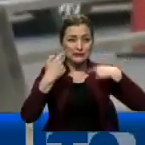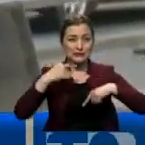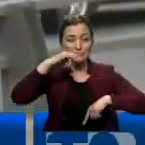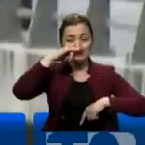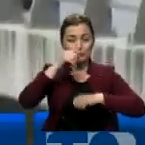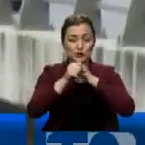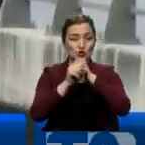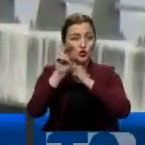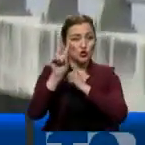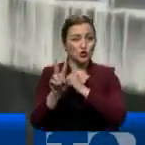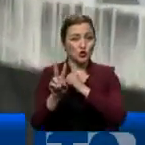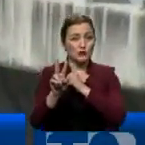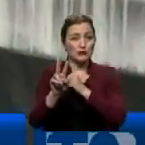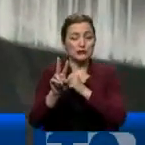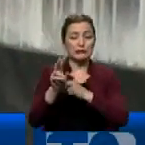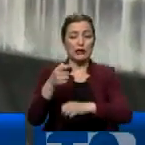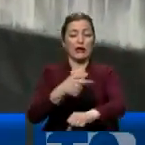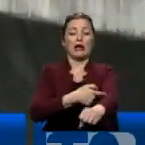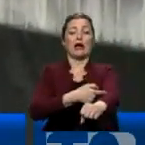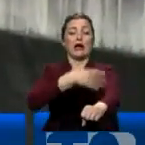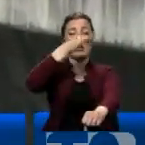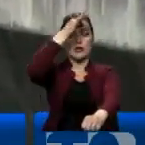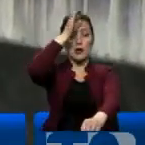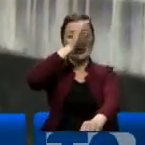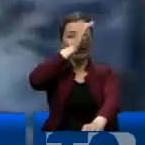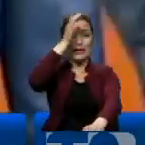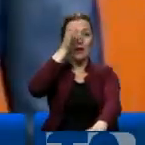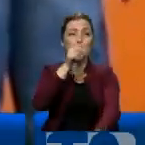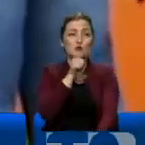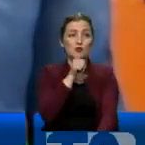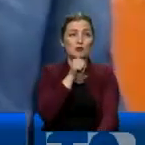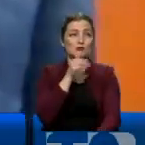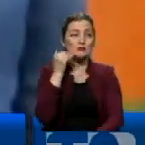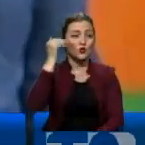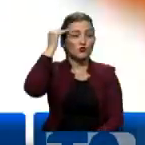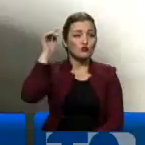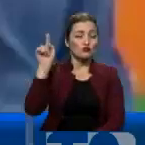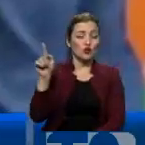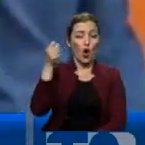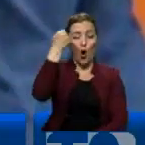2 años aún se encuentra internado en una clínica privada. La adulta mayor